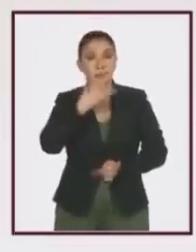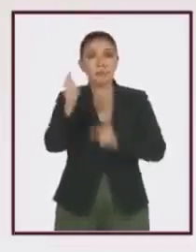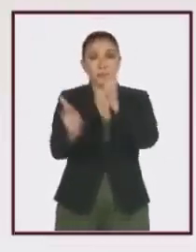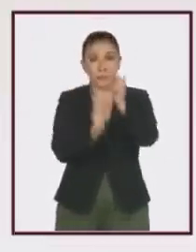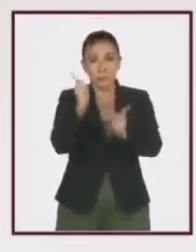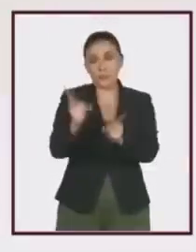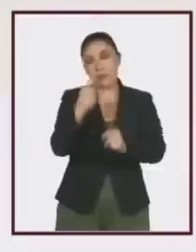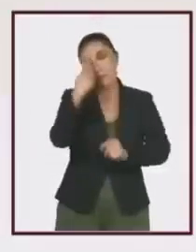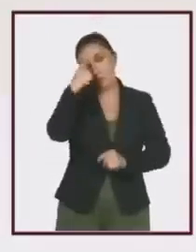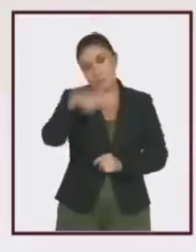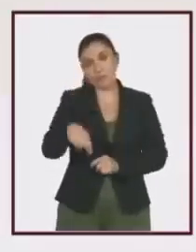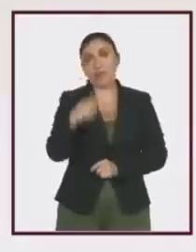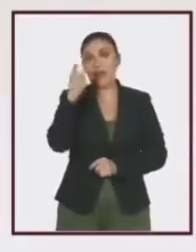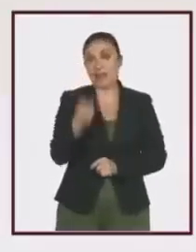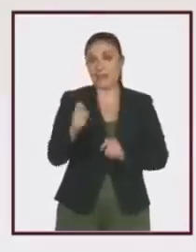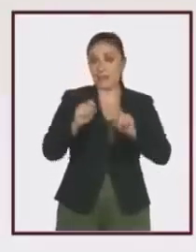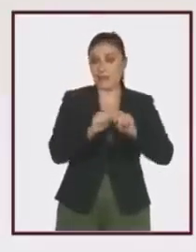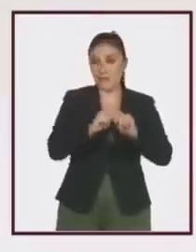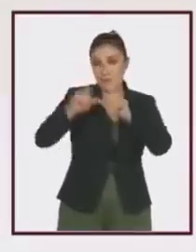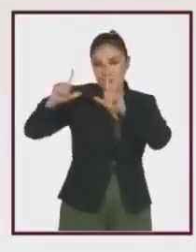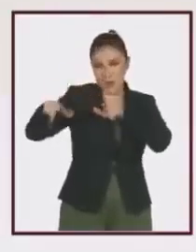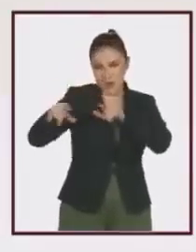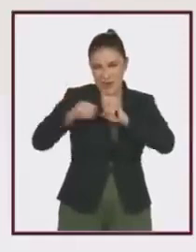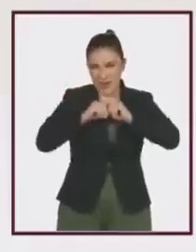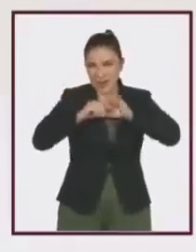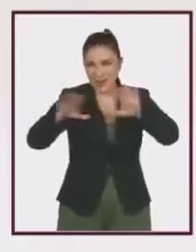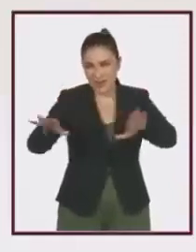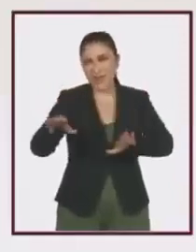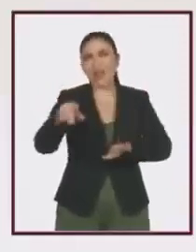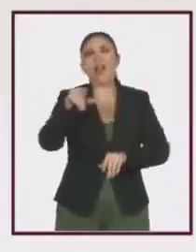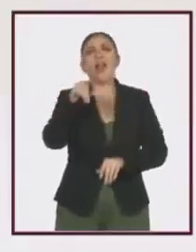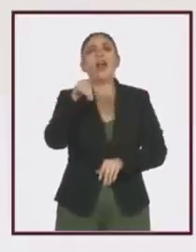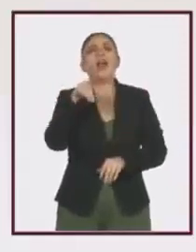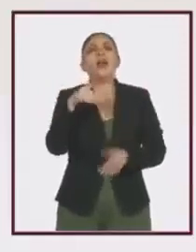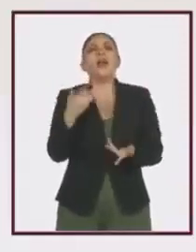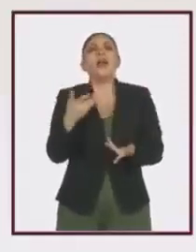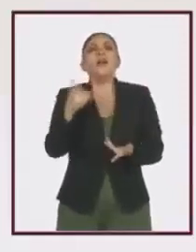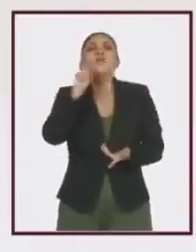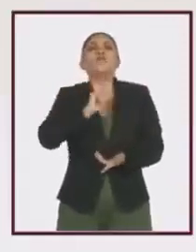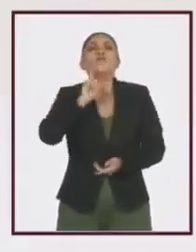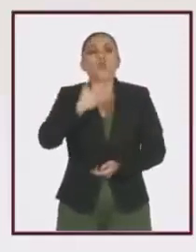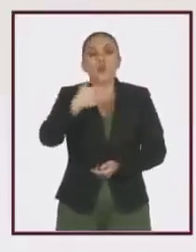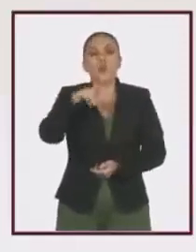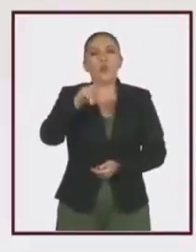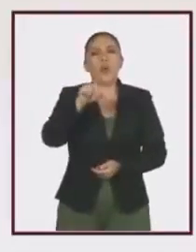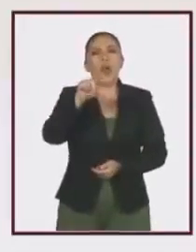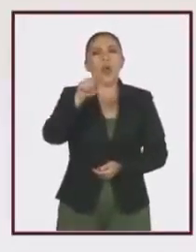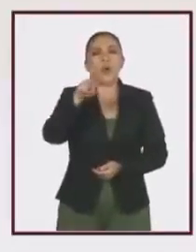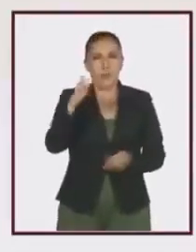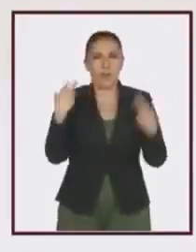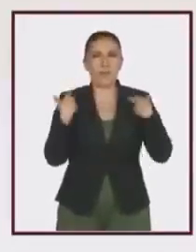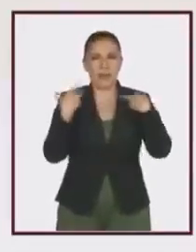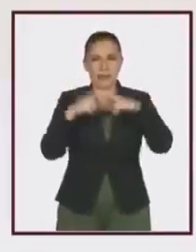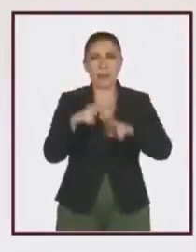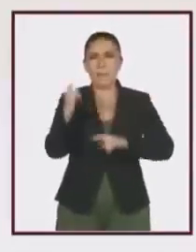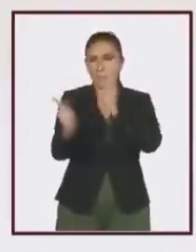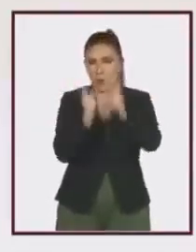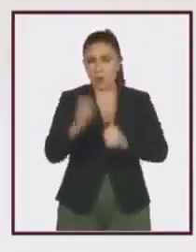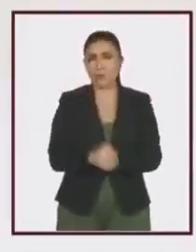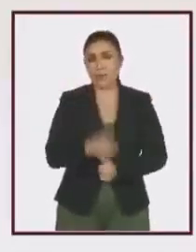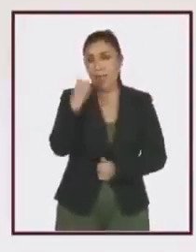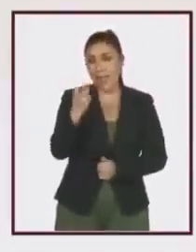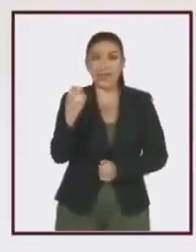sobre la transmisión de este programa de la maestra Guadalupe Hernández García. Ella hace la siguiente pregunta: ¿dejarán grabada